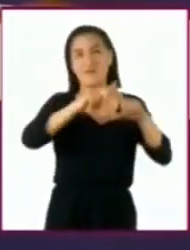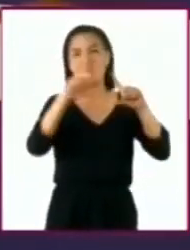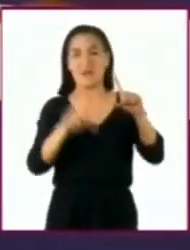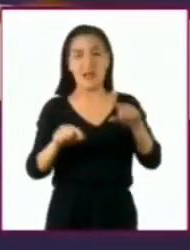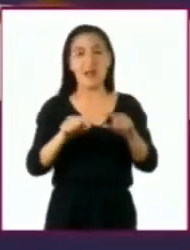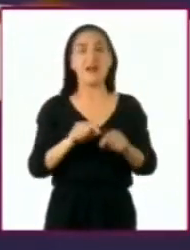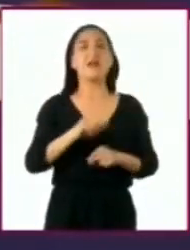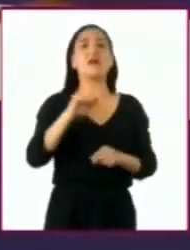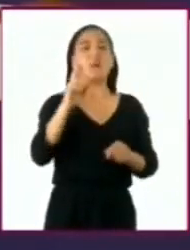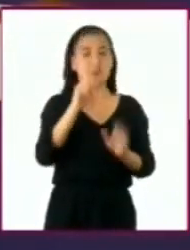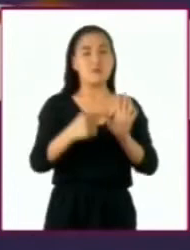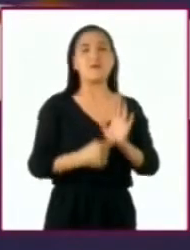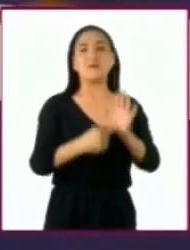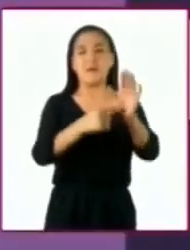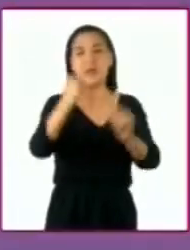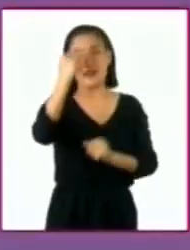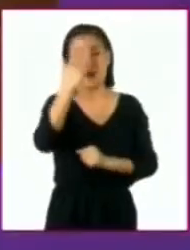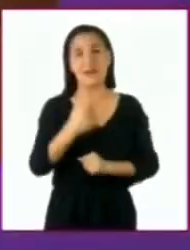siguiente diapositiva.